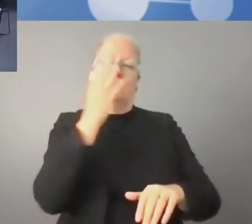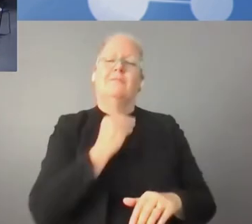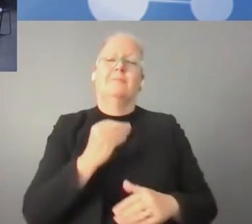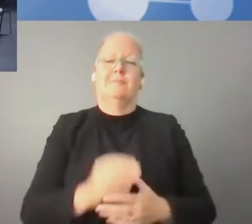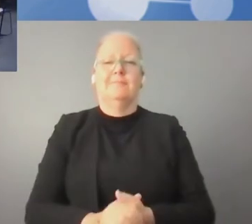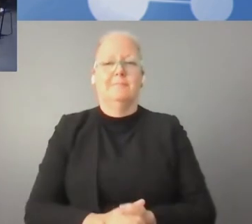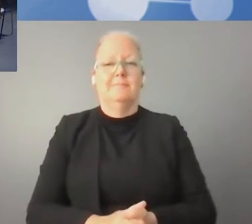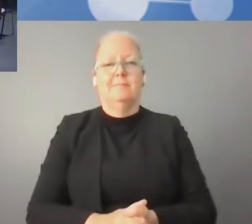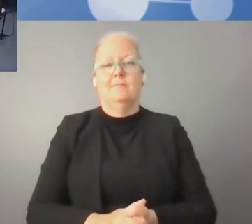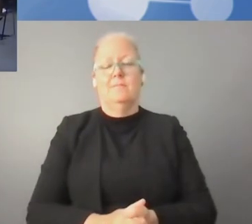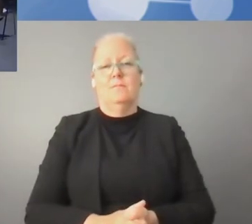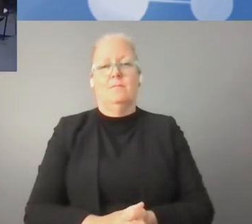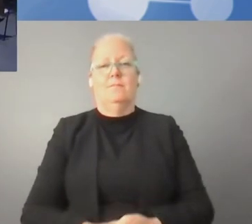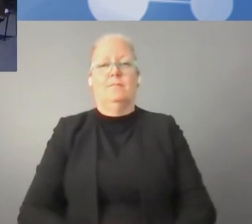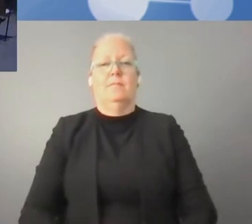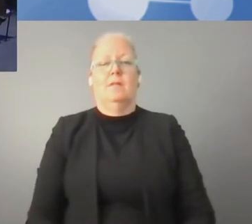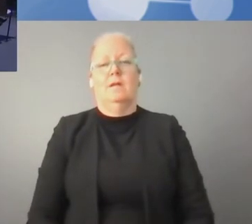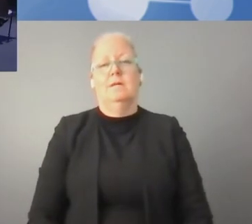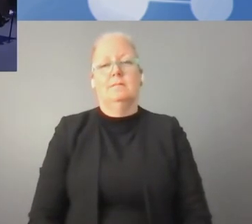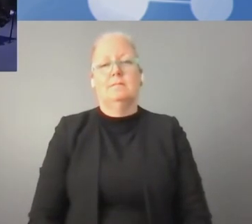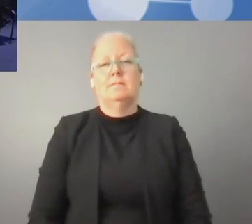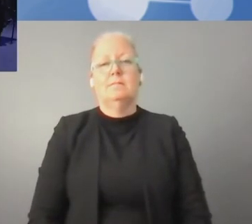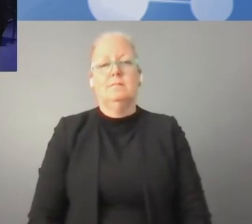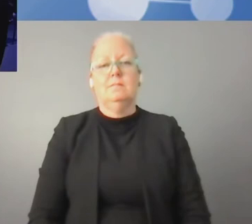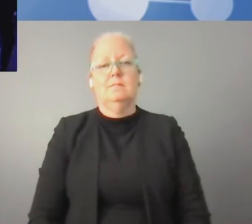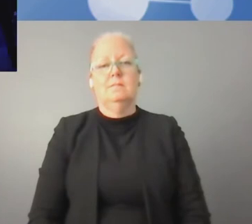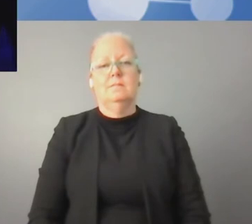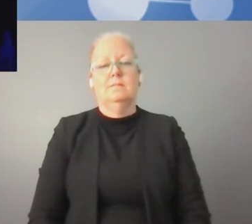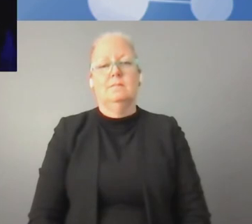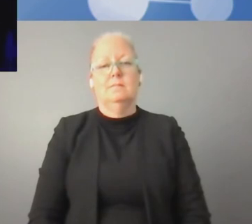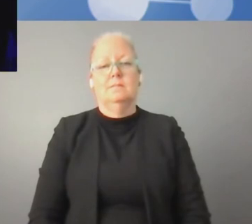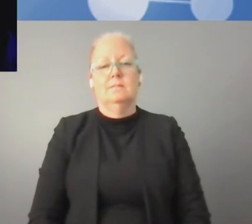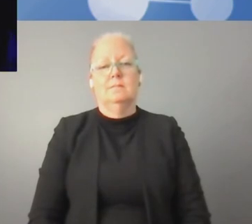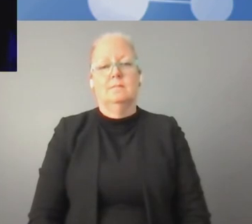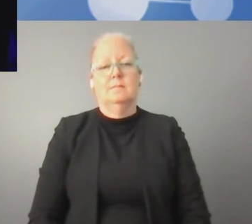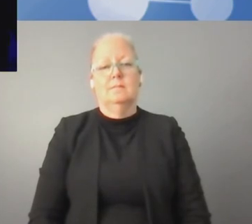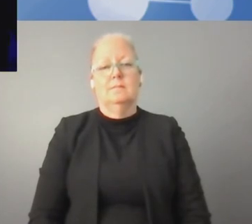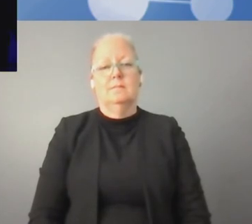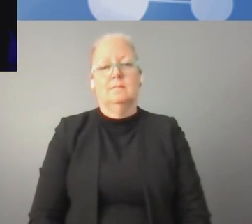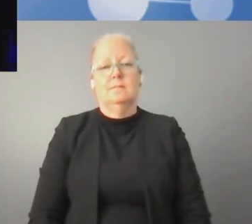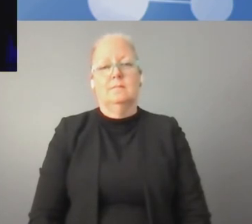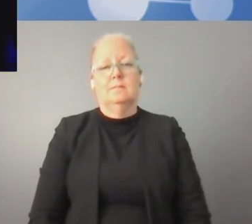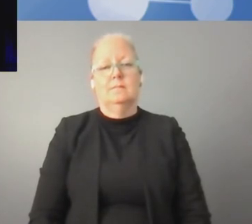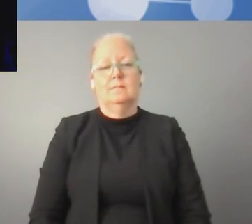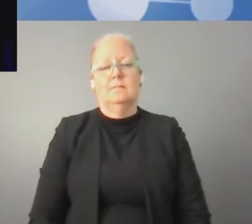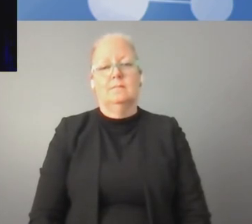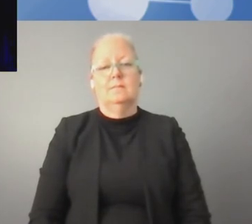de tecnologías modernas y de inteligencia artificial. Ingolf